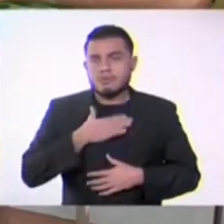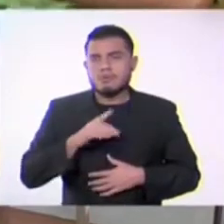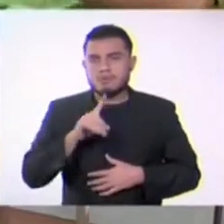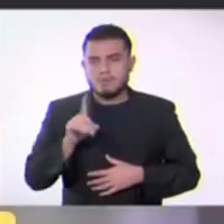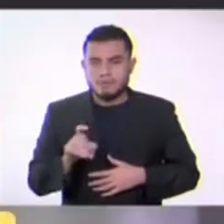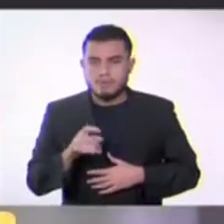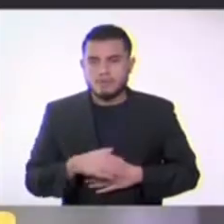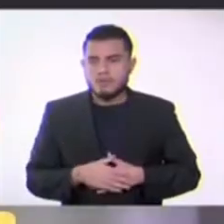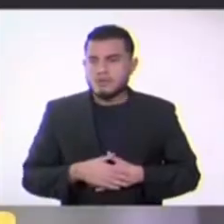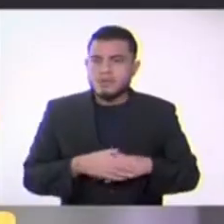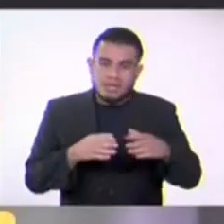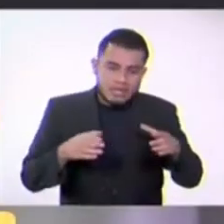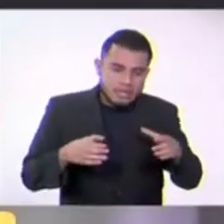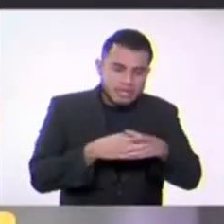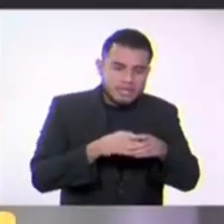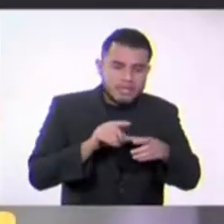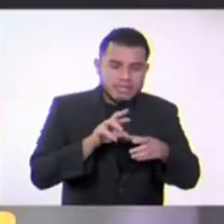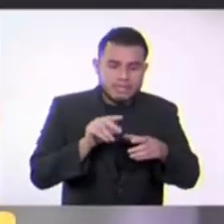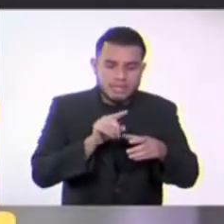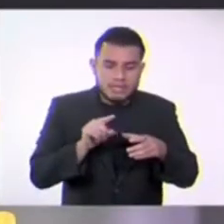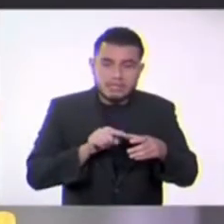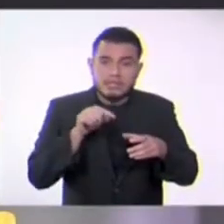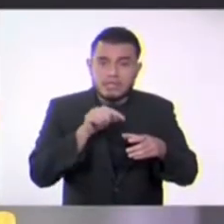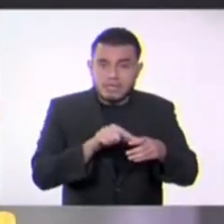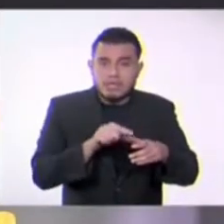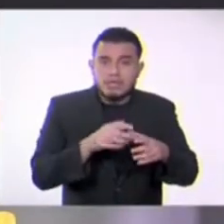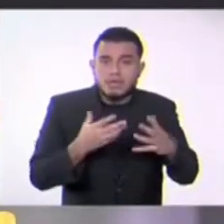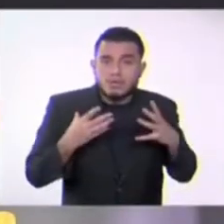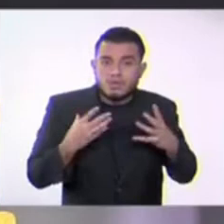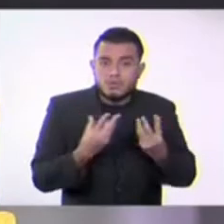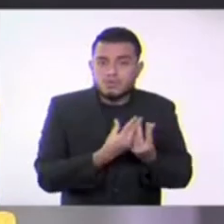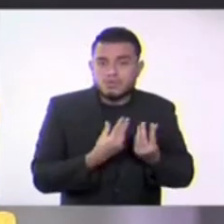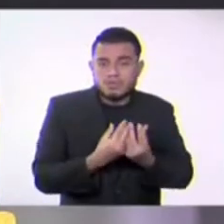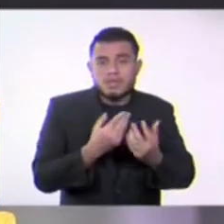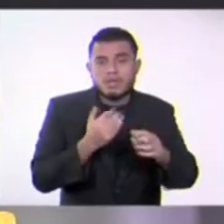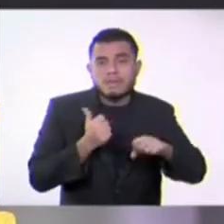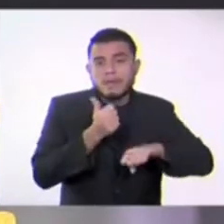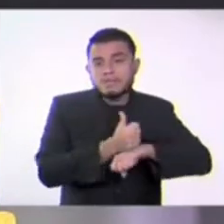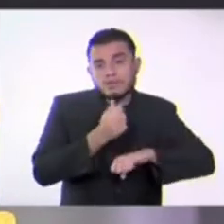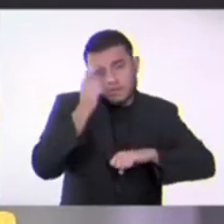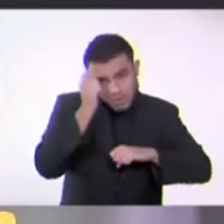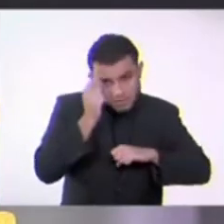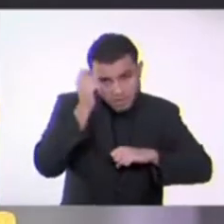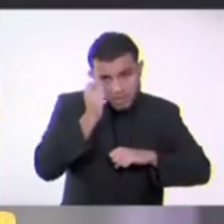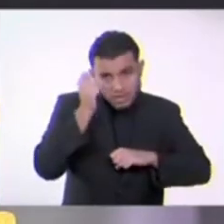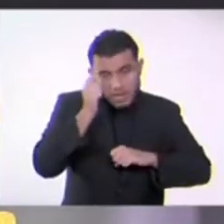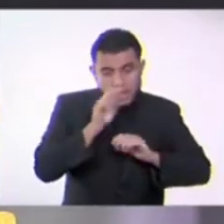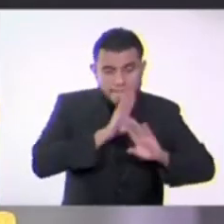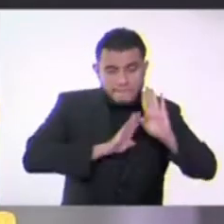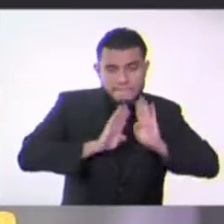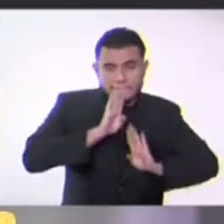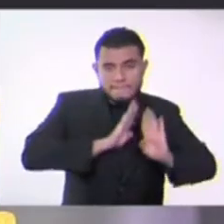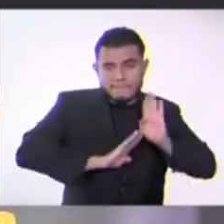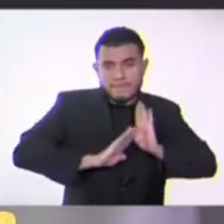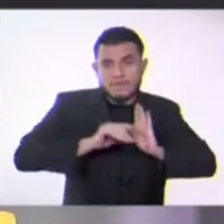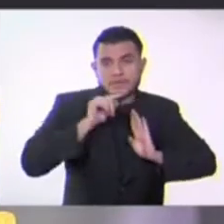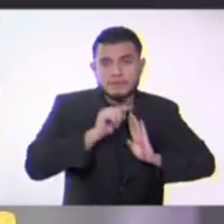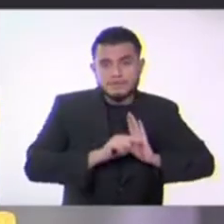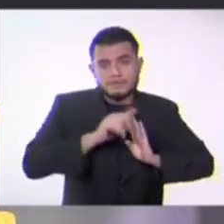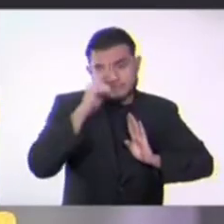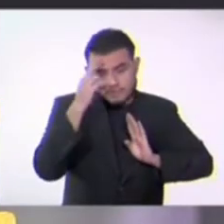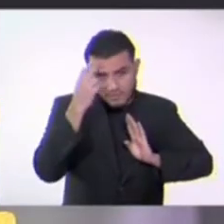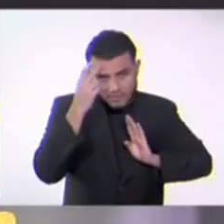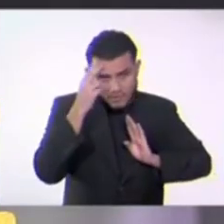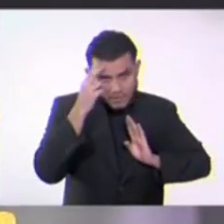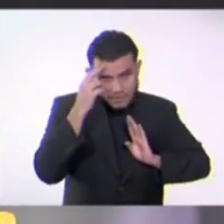que raza es una categoría social basada en una teoría de categoría biológica. Es decir, se trata de explicar